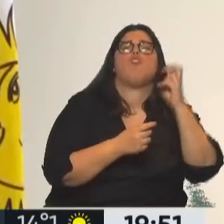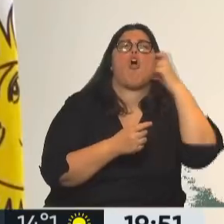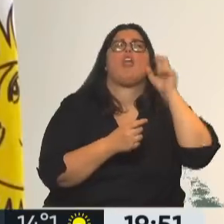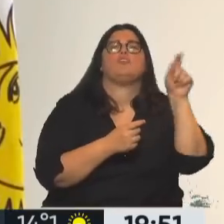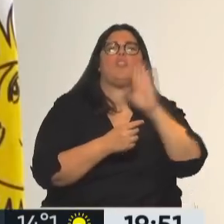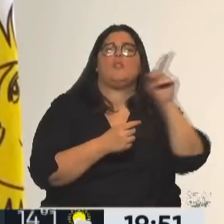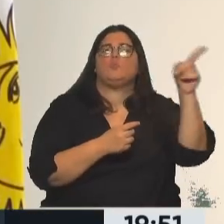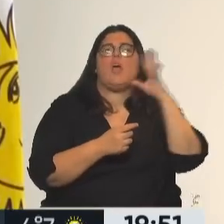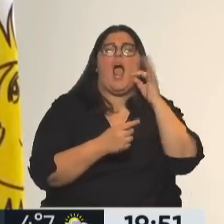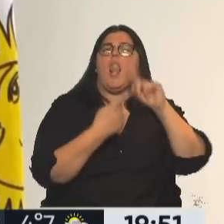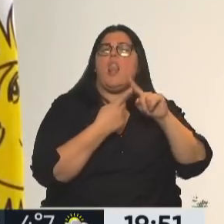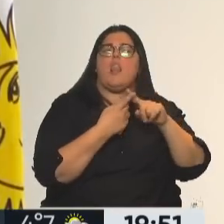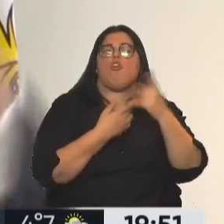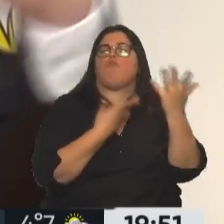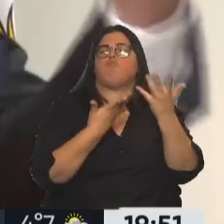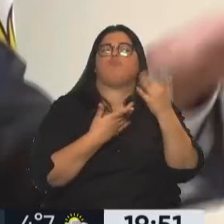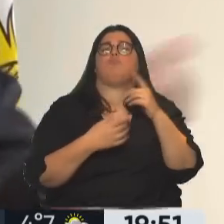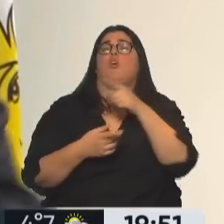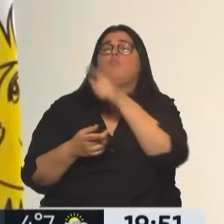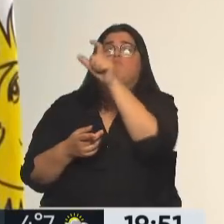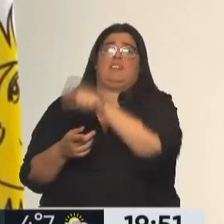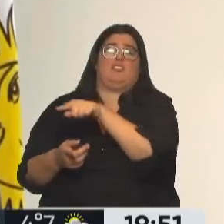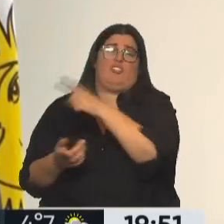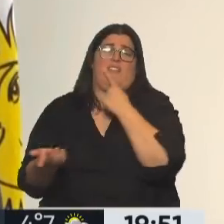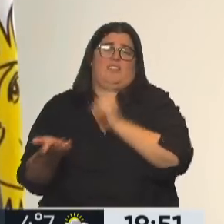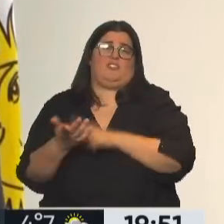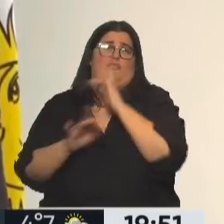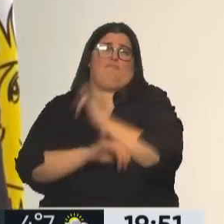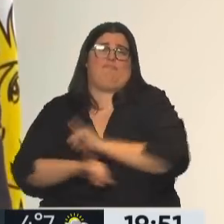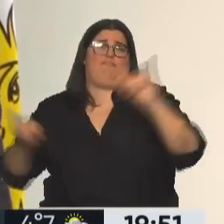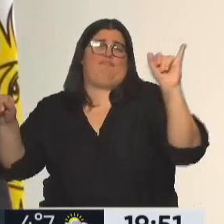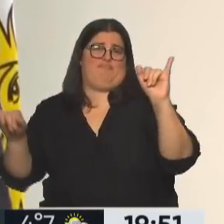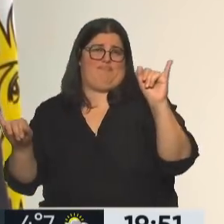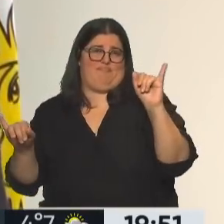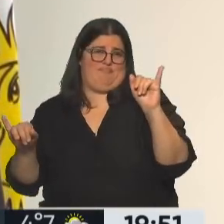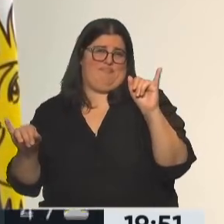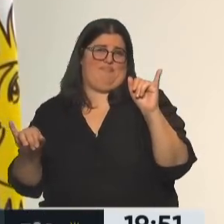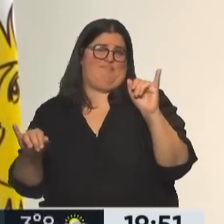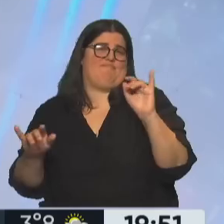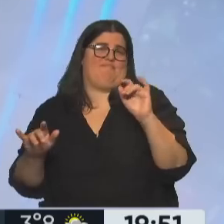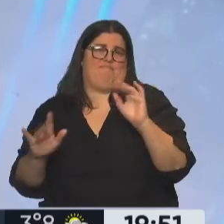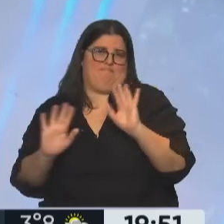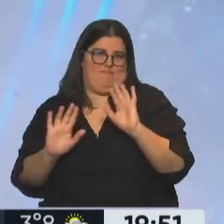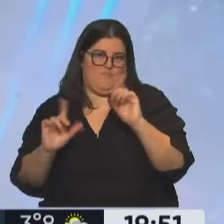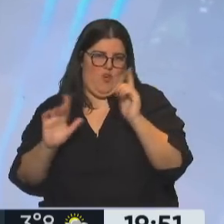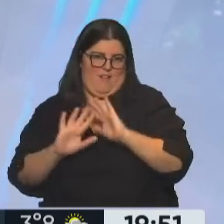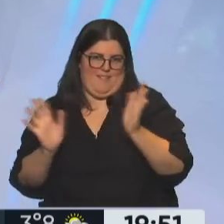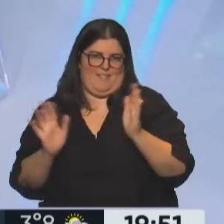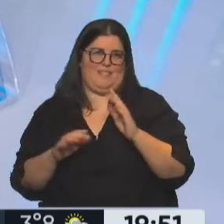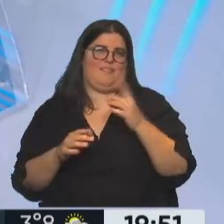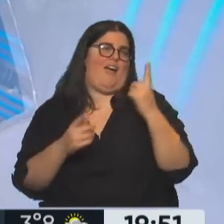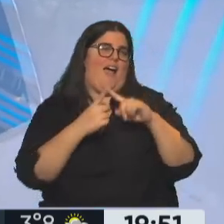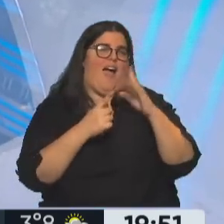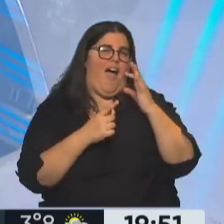que la unilateralidad en el uso de lo que es, digamos, facultativo del otro no existe.